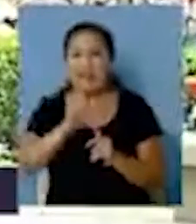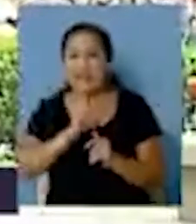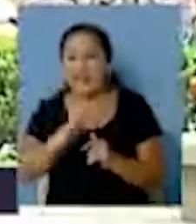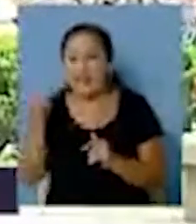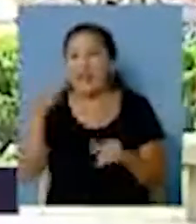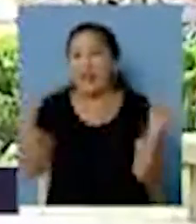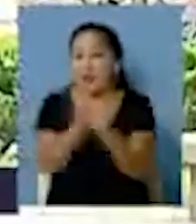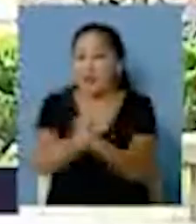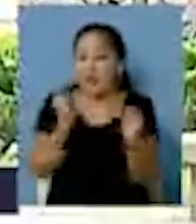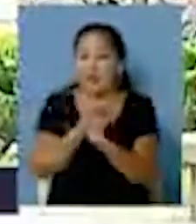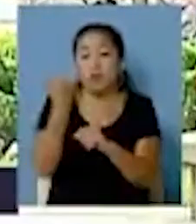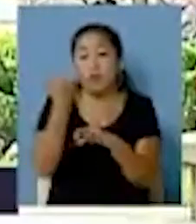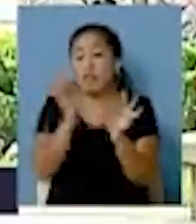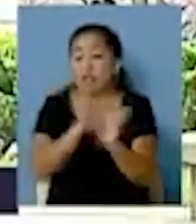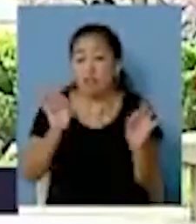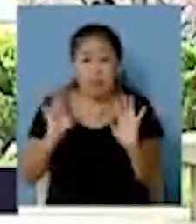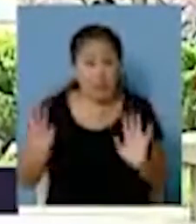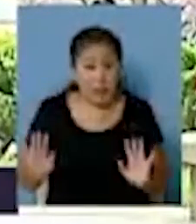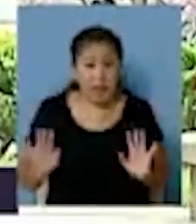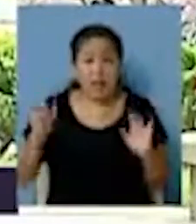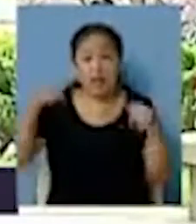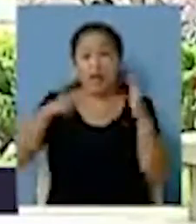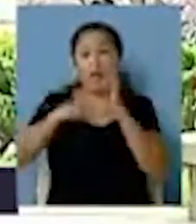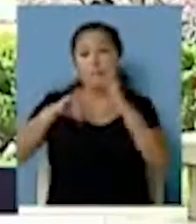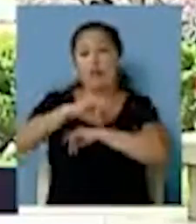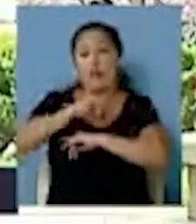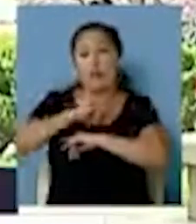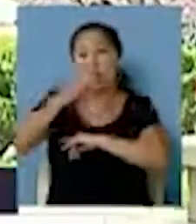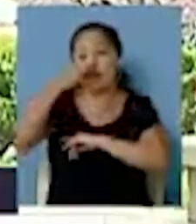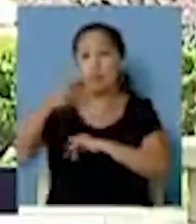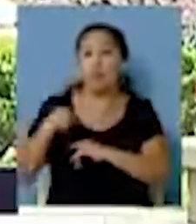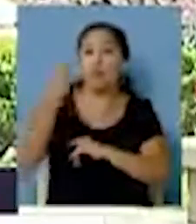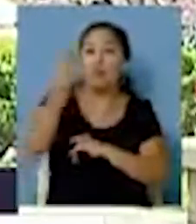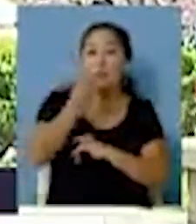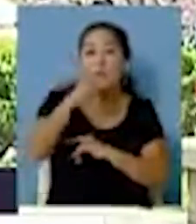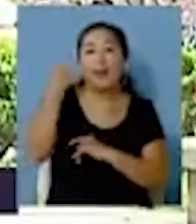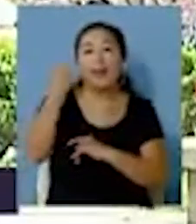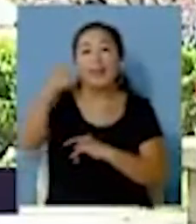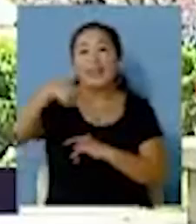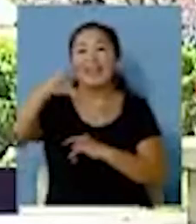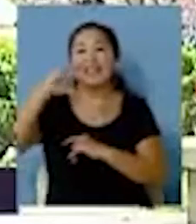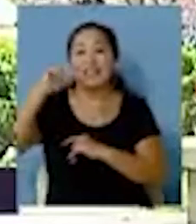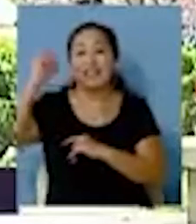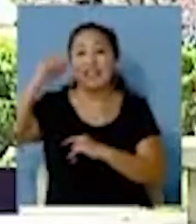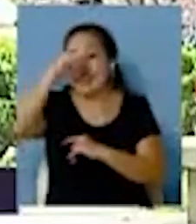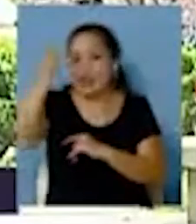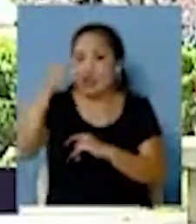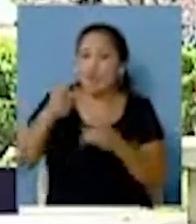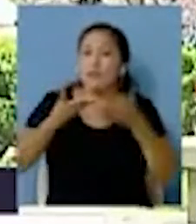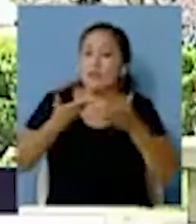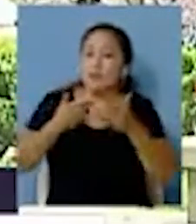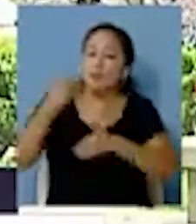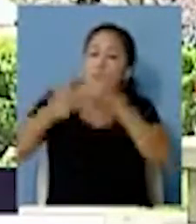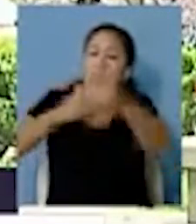da el visto bueno final de San Salvador de Jujuy. De ahí pasa a Nación Servicios y sufre el mismo proceso.